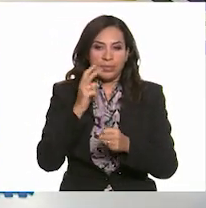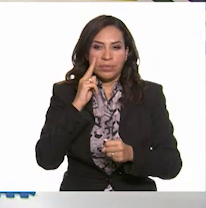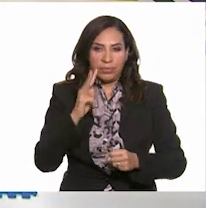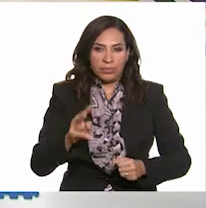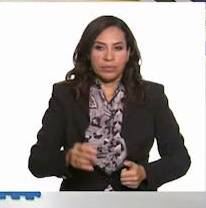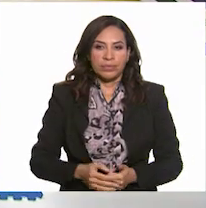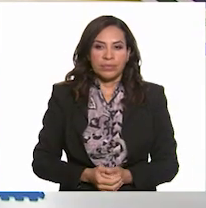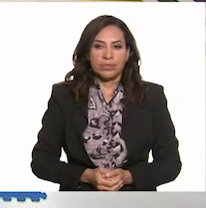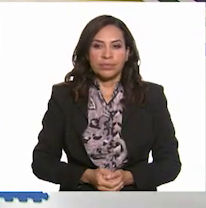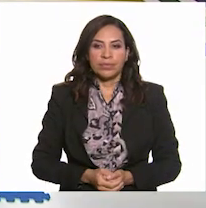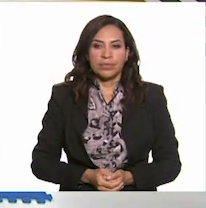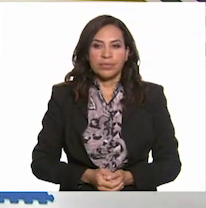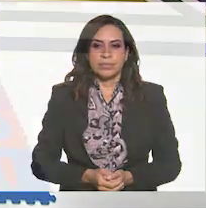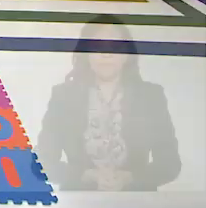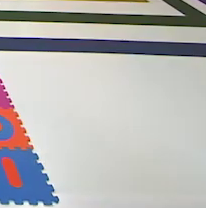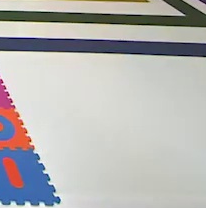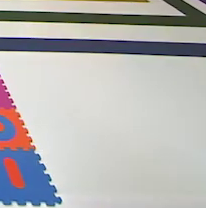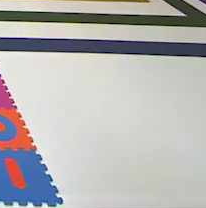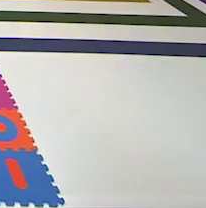¿Vale?